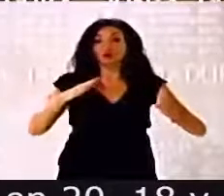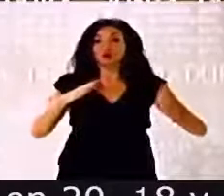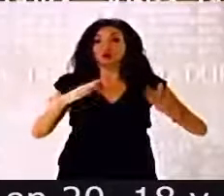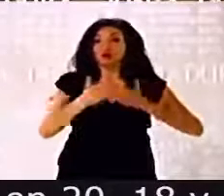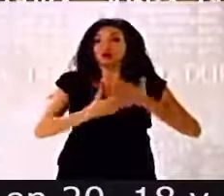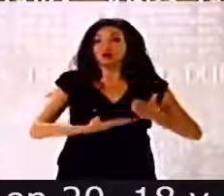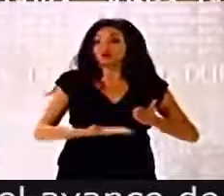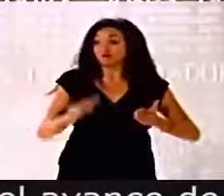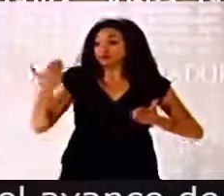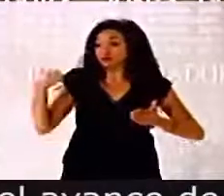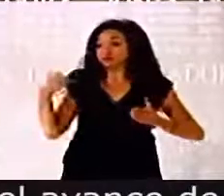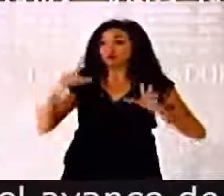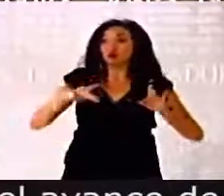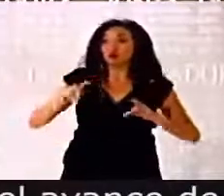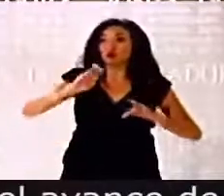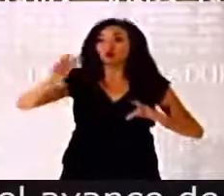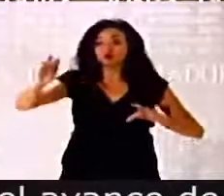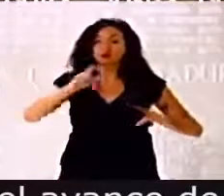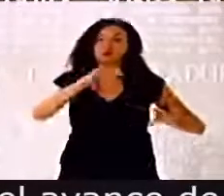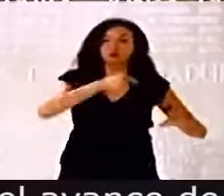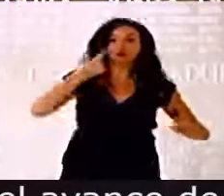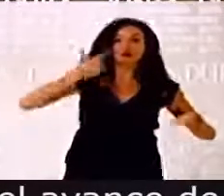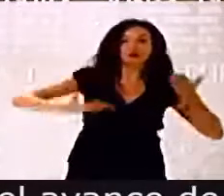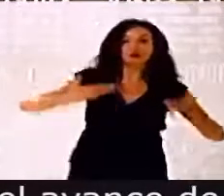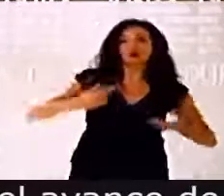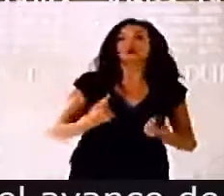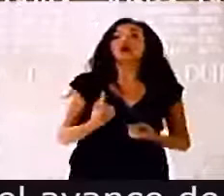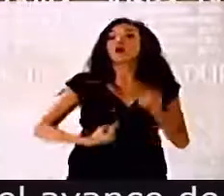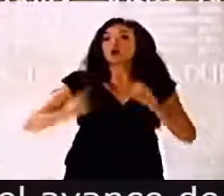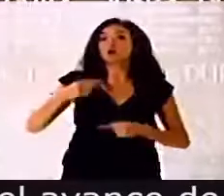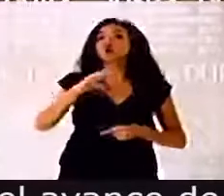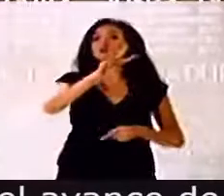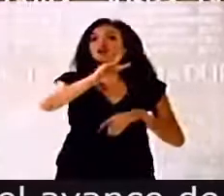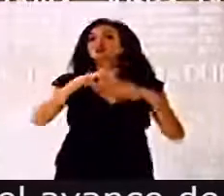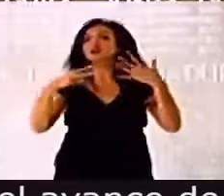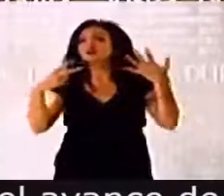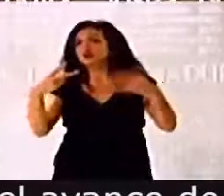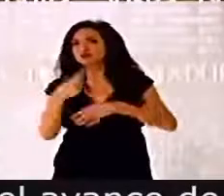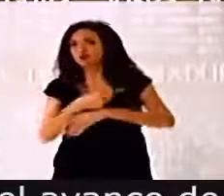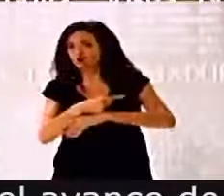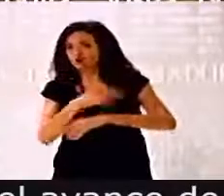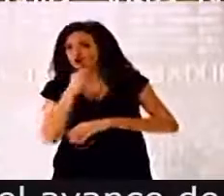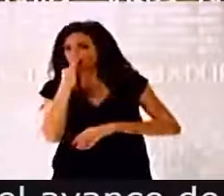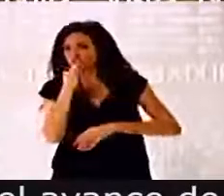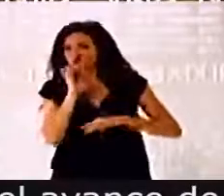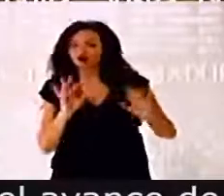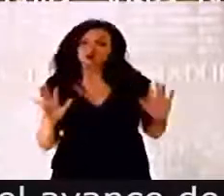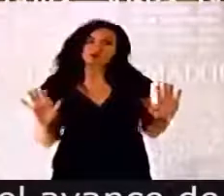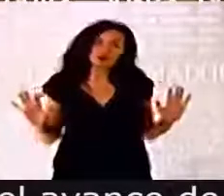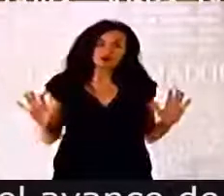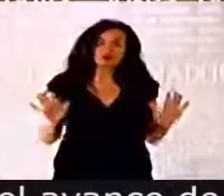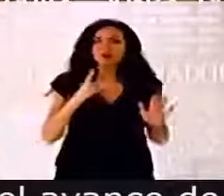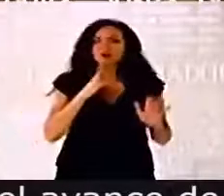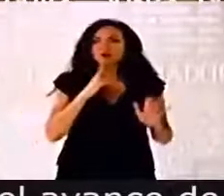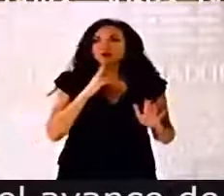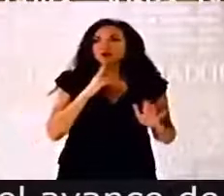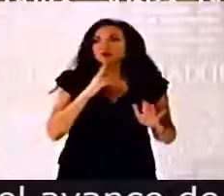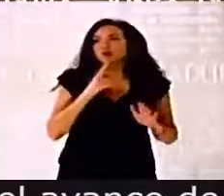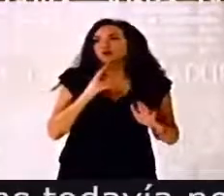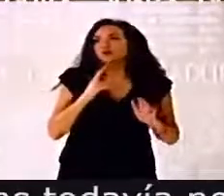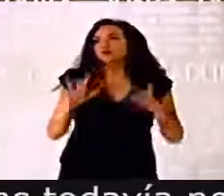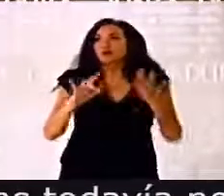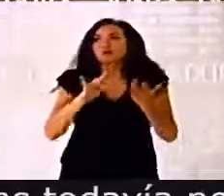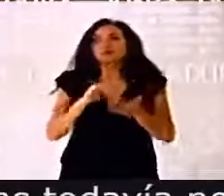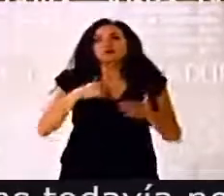y en esta, porque hay en algunos sitios que están con las 37 horas todavía. Entonces, no es momento de sacar pecho no de lo